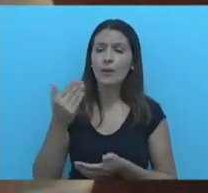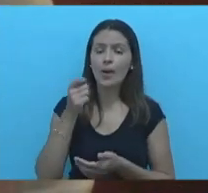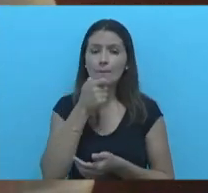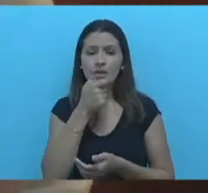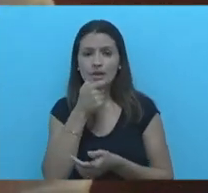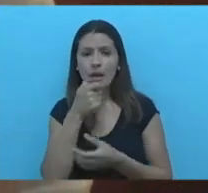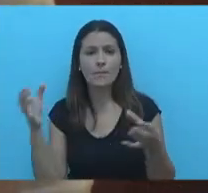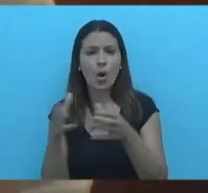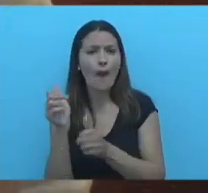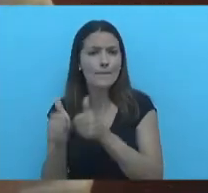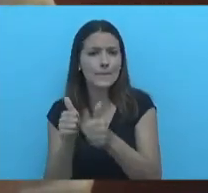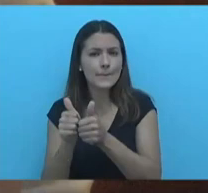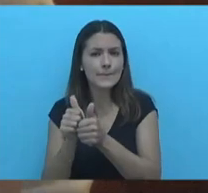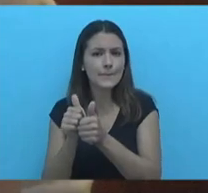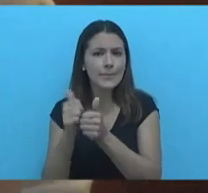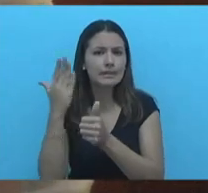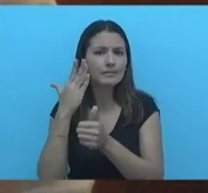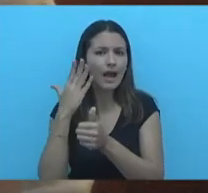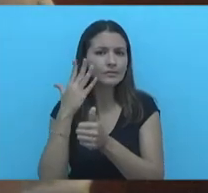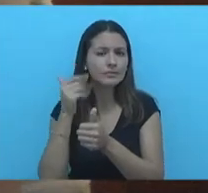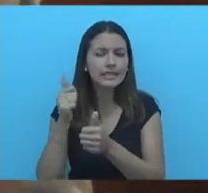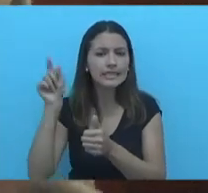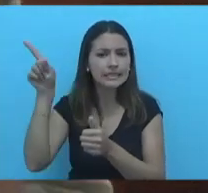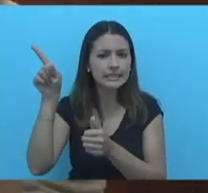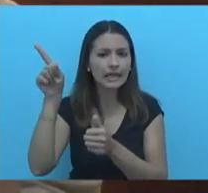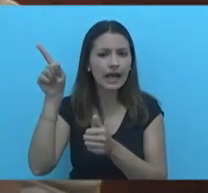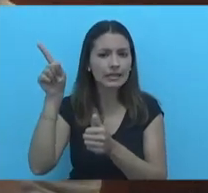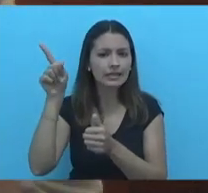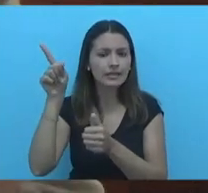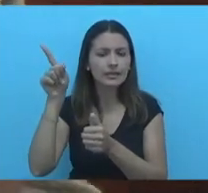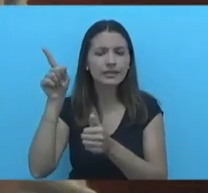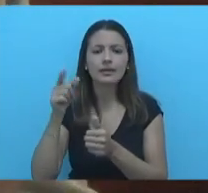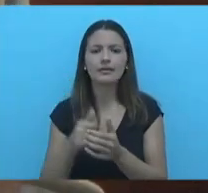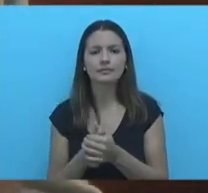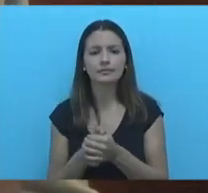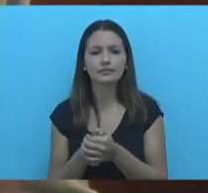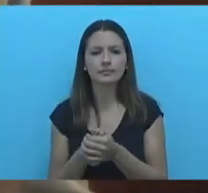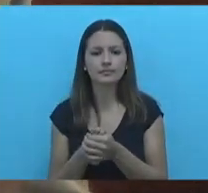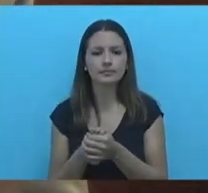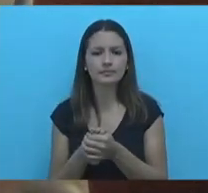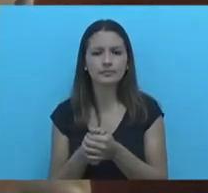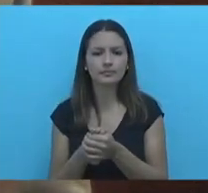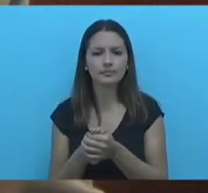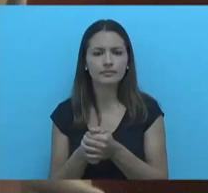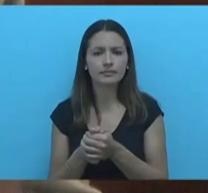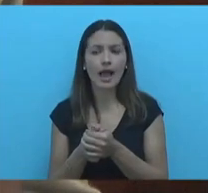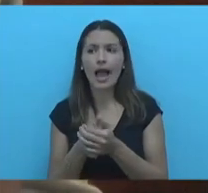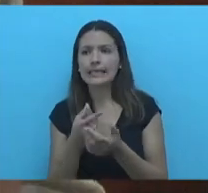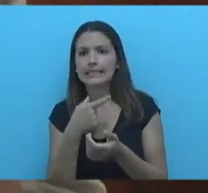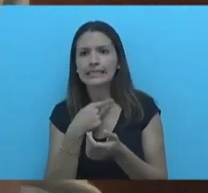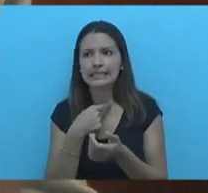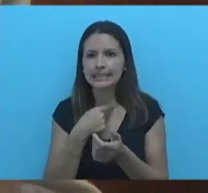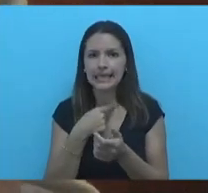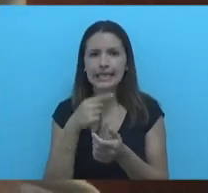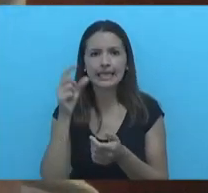que tenían que ceder eso en todo caso, ya que no querían, porque tenían otra expectativa, en 10.000 millones de pesos,